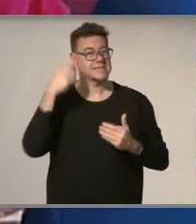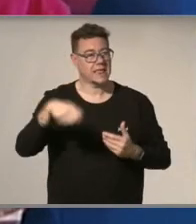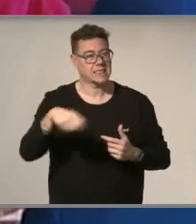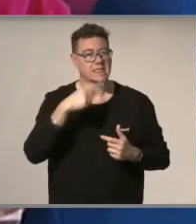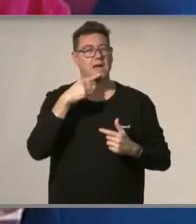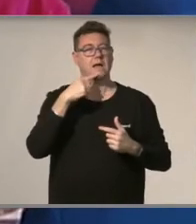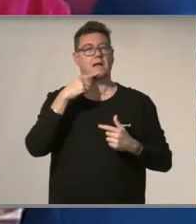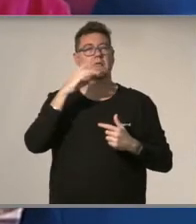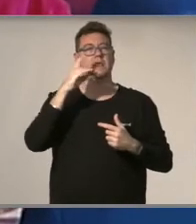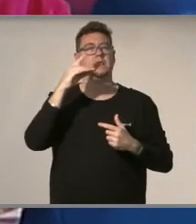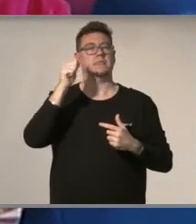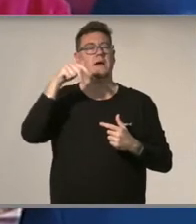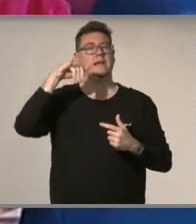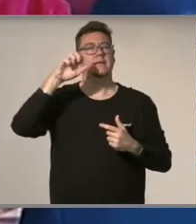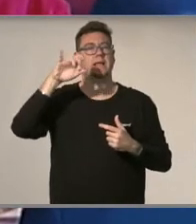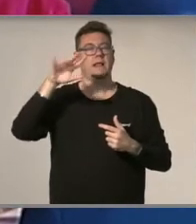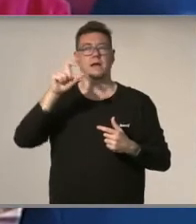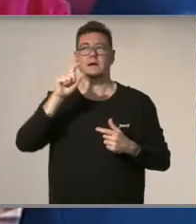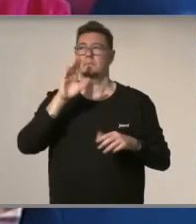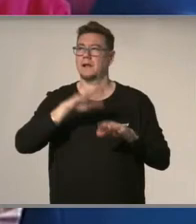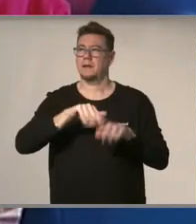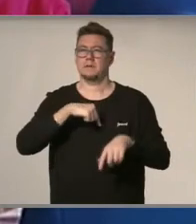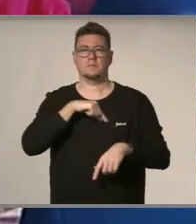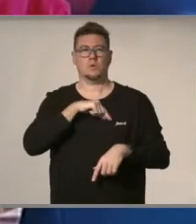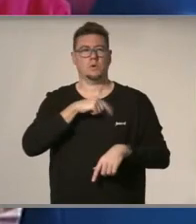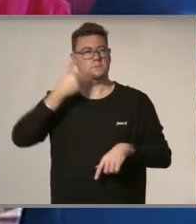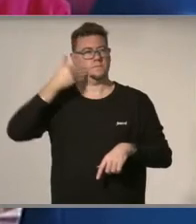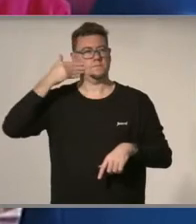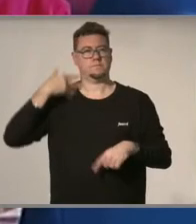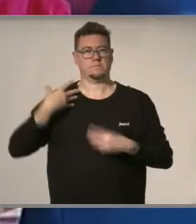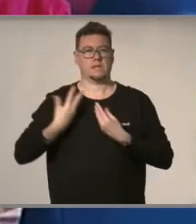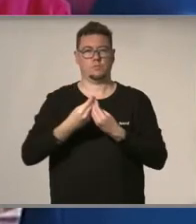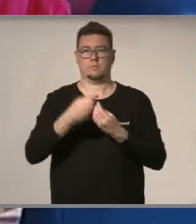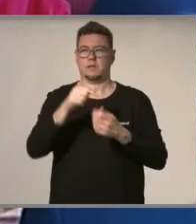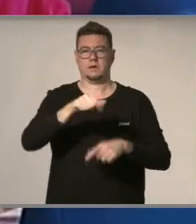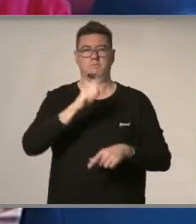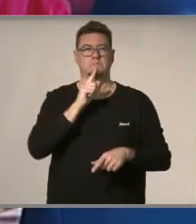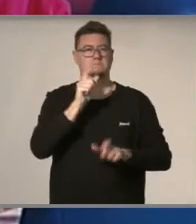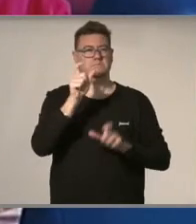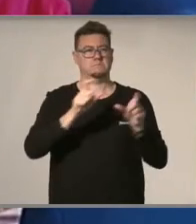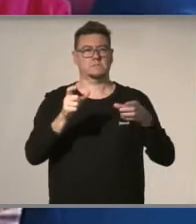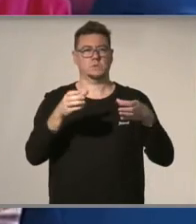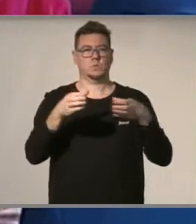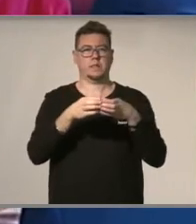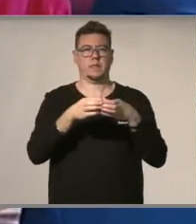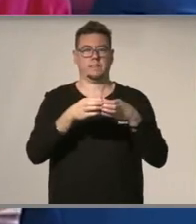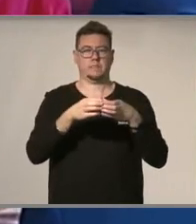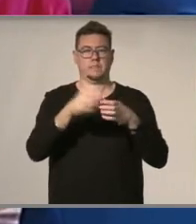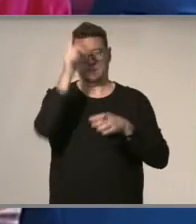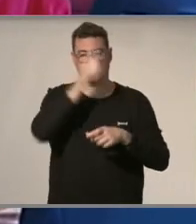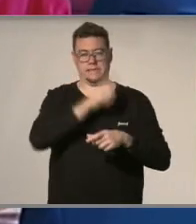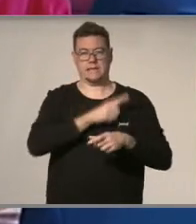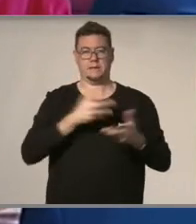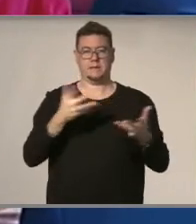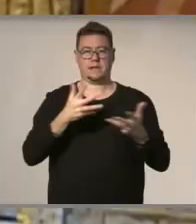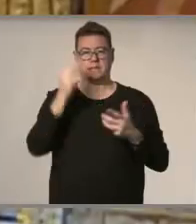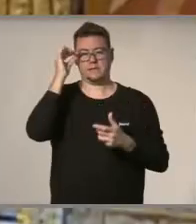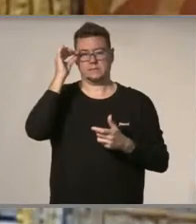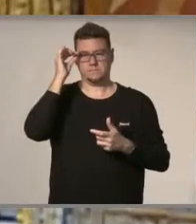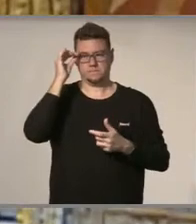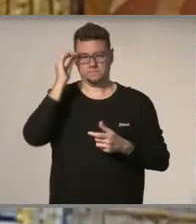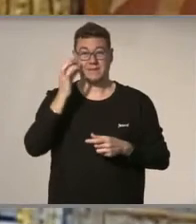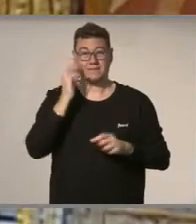consellera, para mí es un honor poder hoy acompañar aquí al jefe de la Unidad Militar de Emergencias, que es el